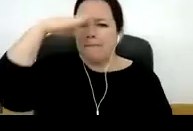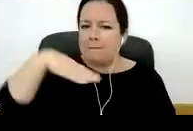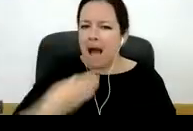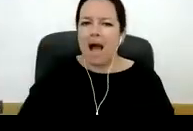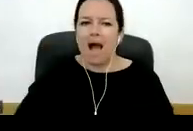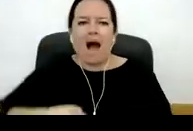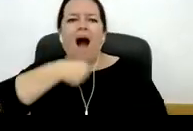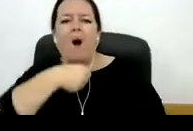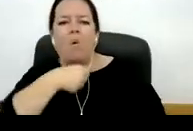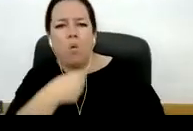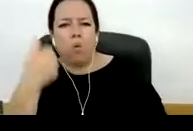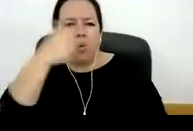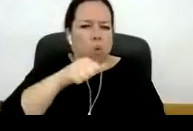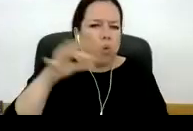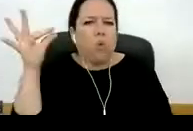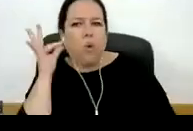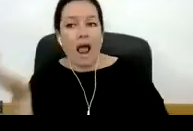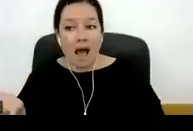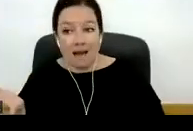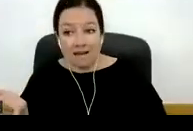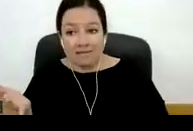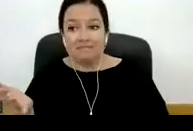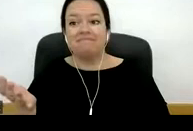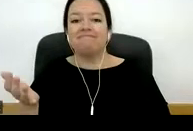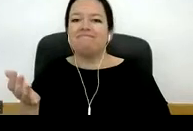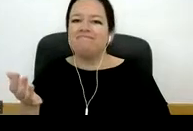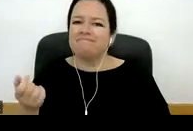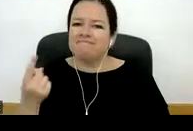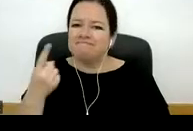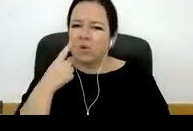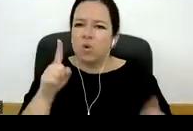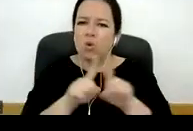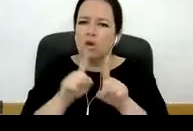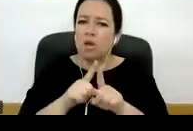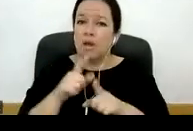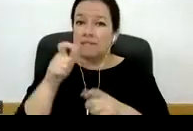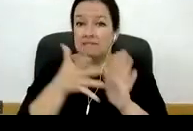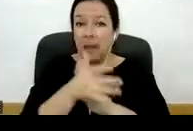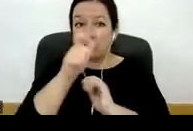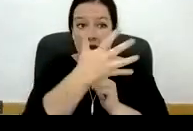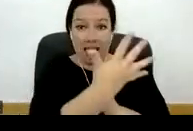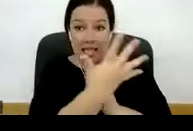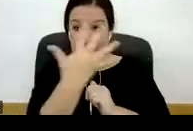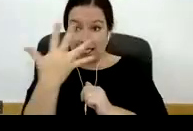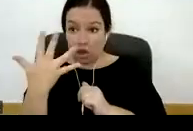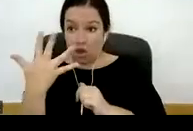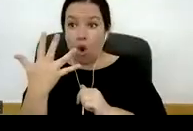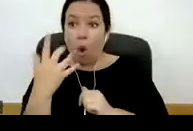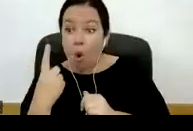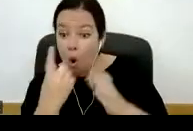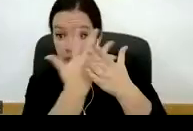abuela, nuestro abuelo, pues algo más de 1 de cada 5 de estas